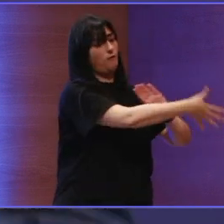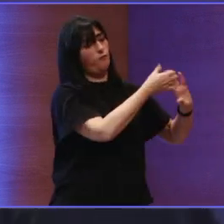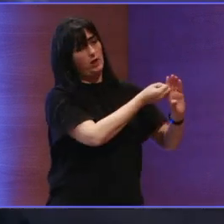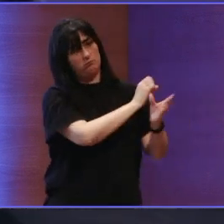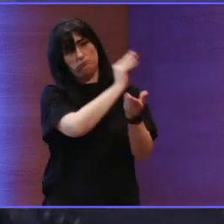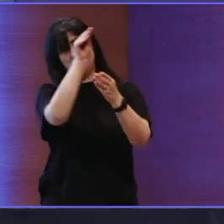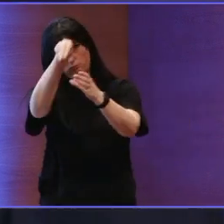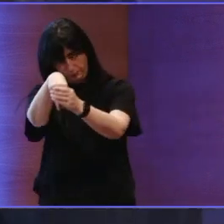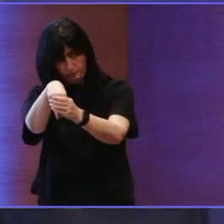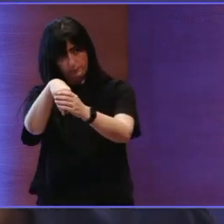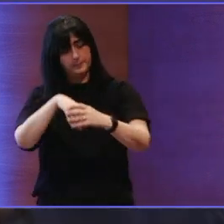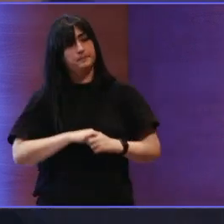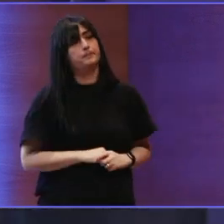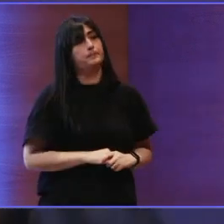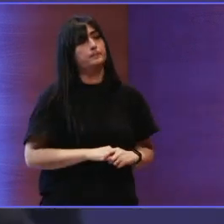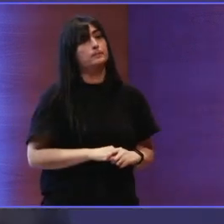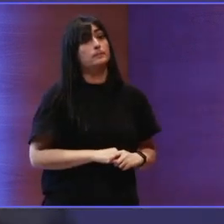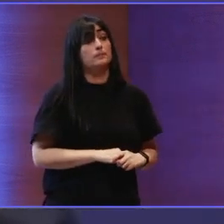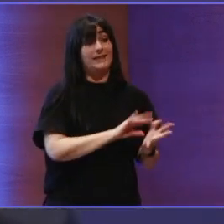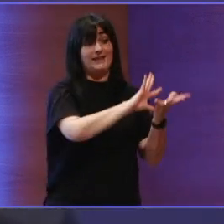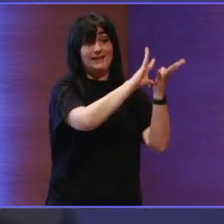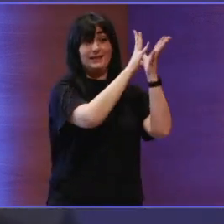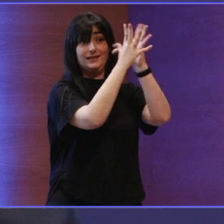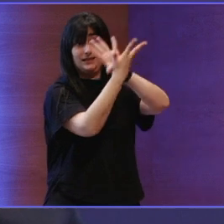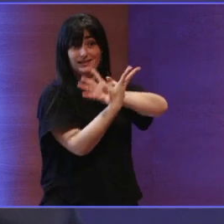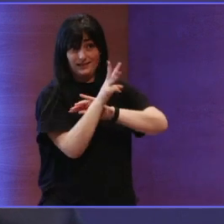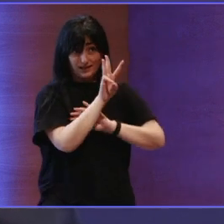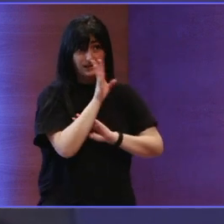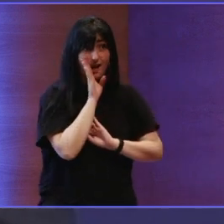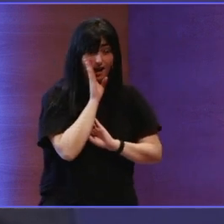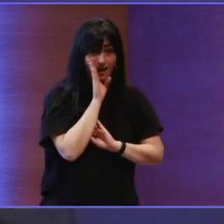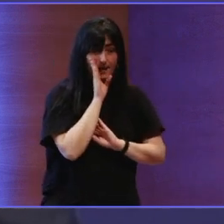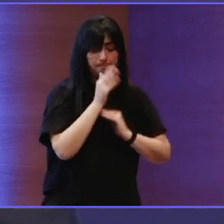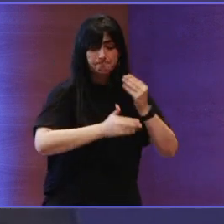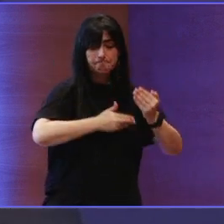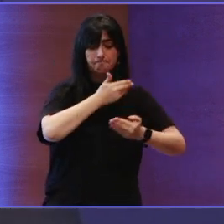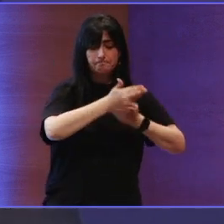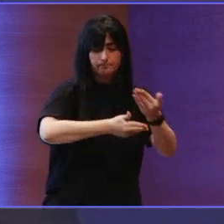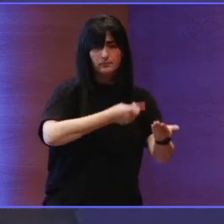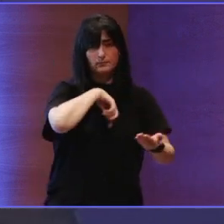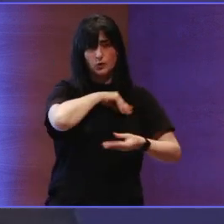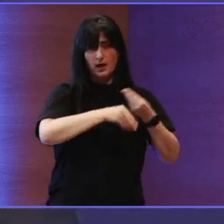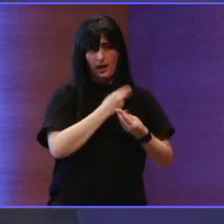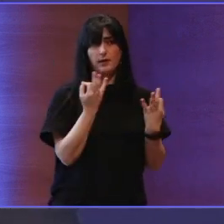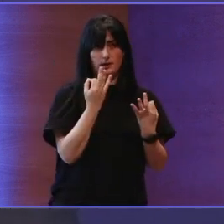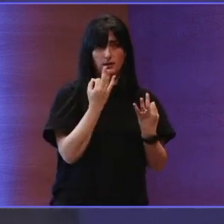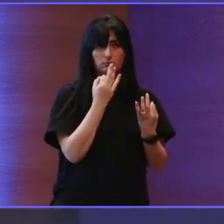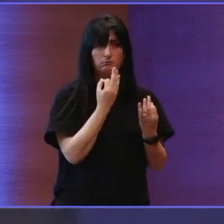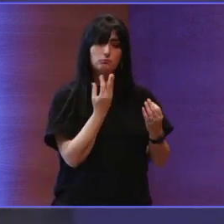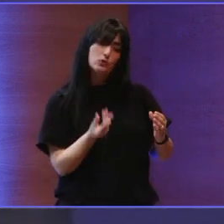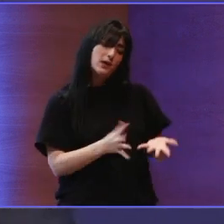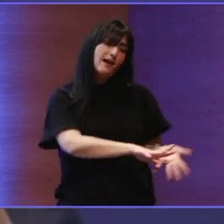lo largo de este estos tres grandes transiciones eh lo que sí hicimos fue implementar evaluaciones